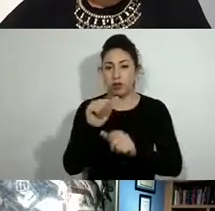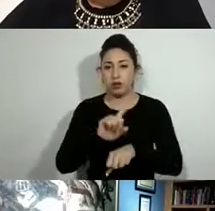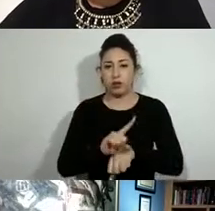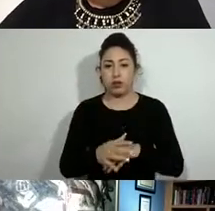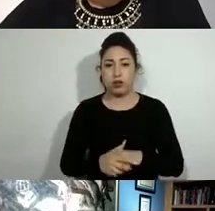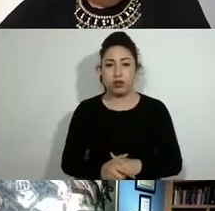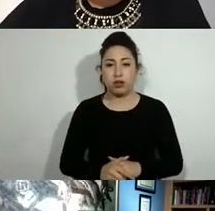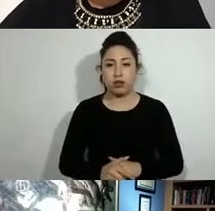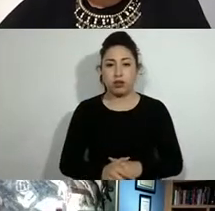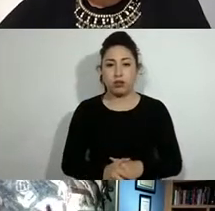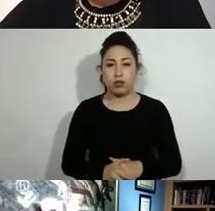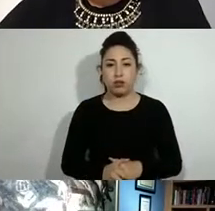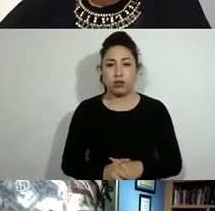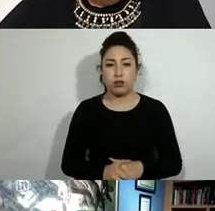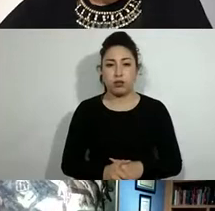Presidenta.